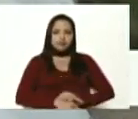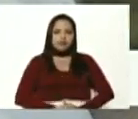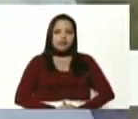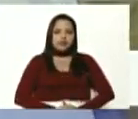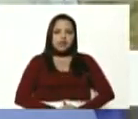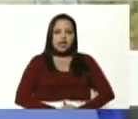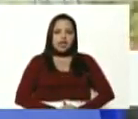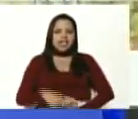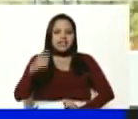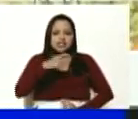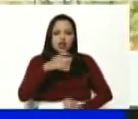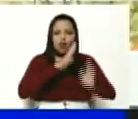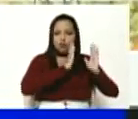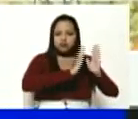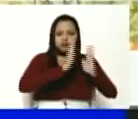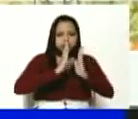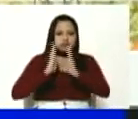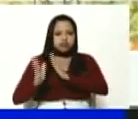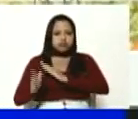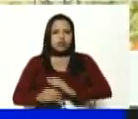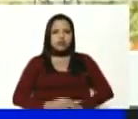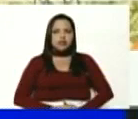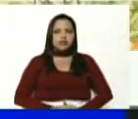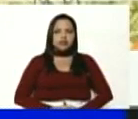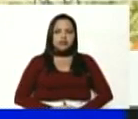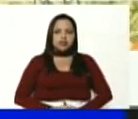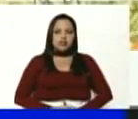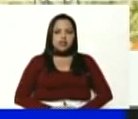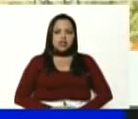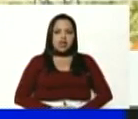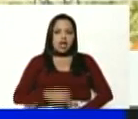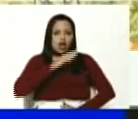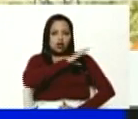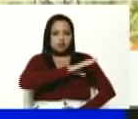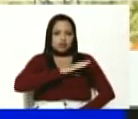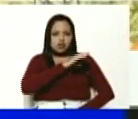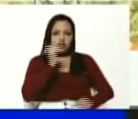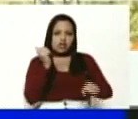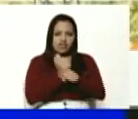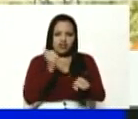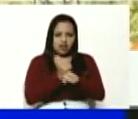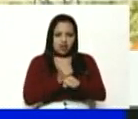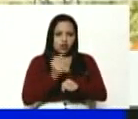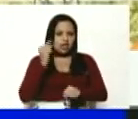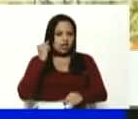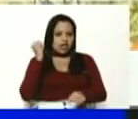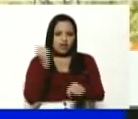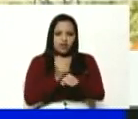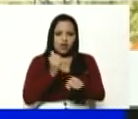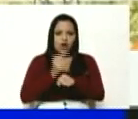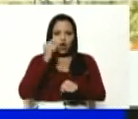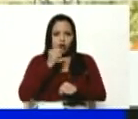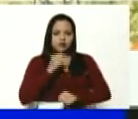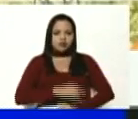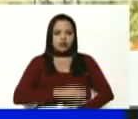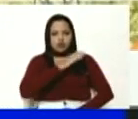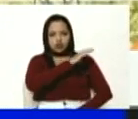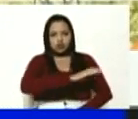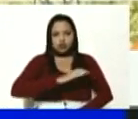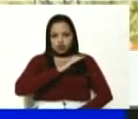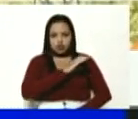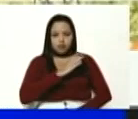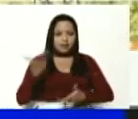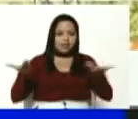estructura a los consejos productivos en el trabajador e integradora en este caso los consejos productivos para el